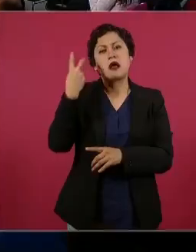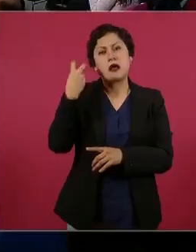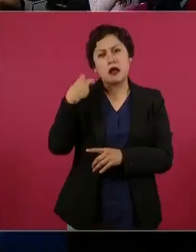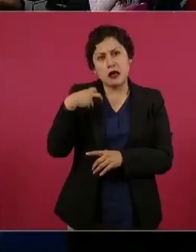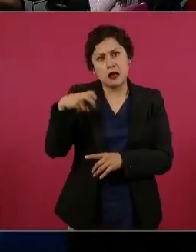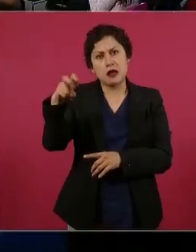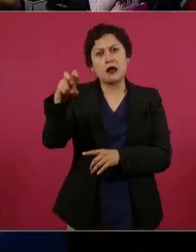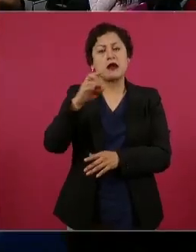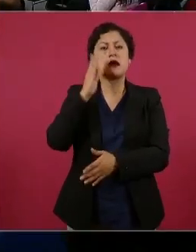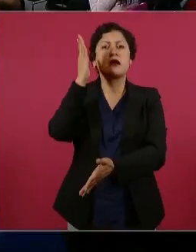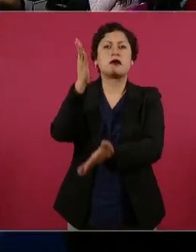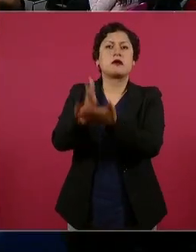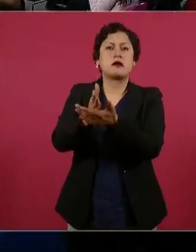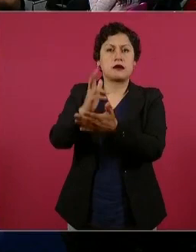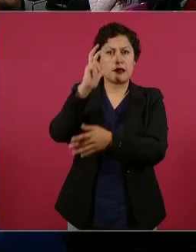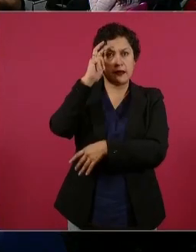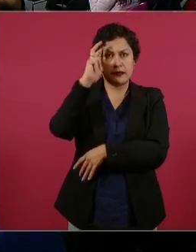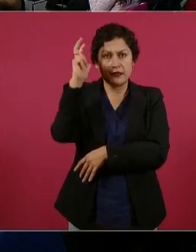en Hidalgo,